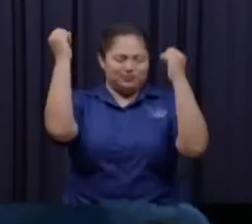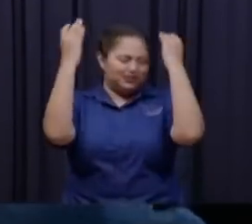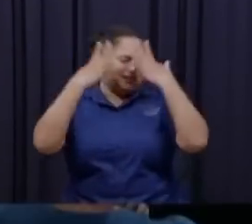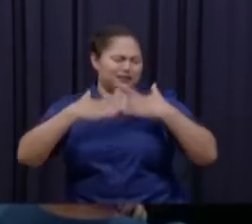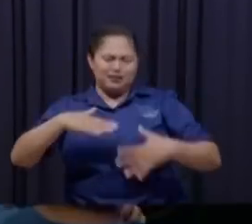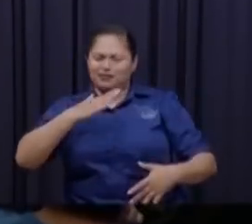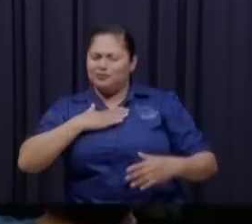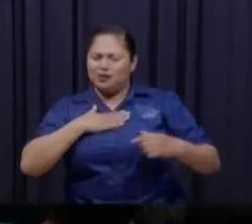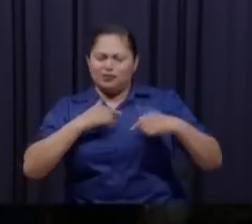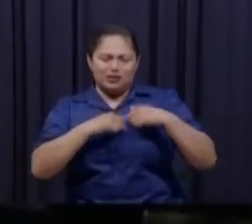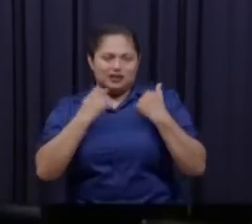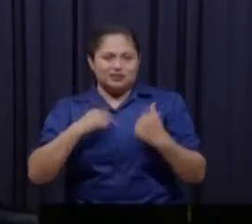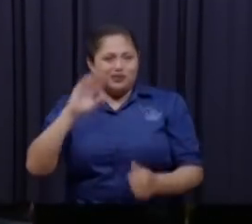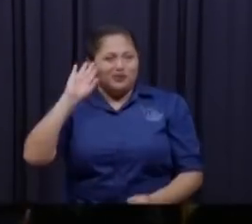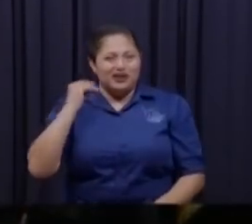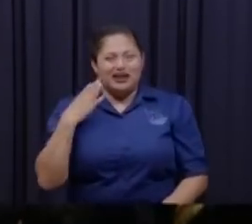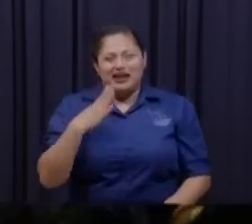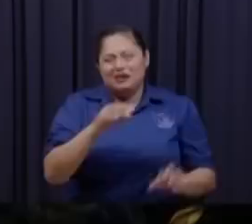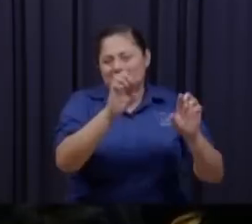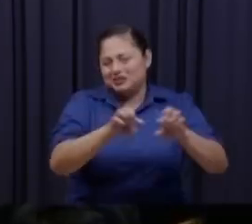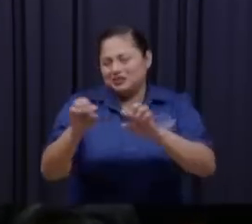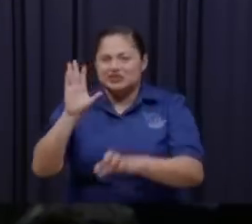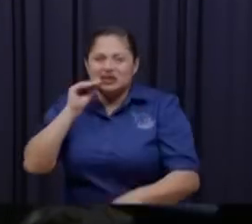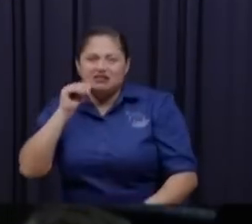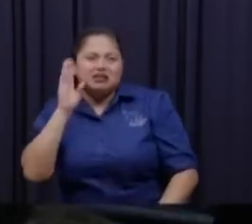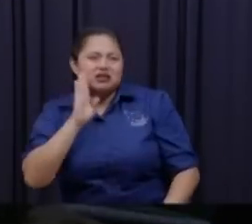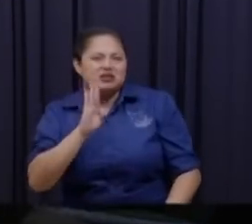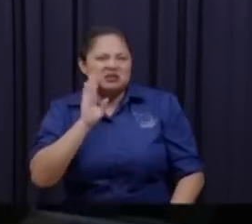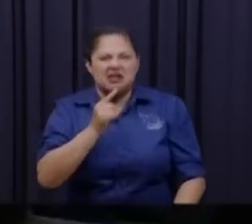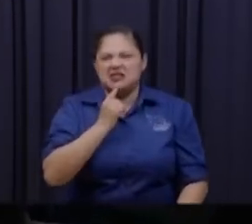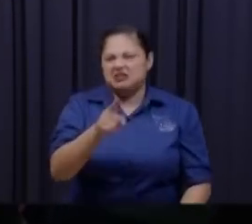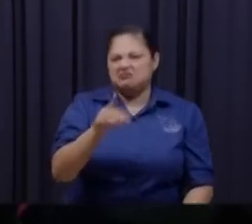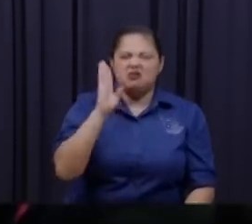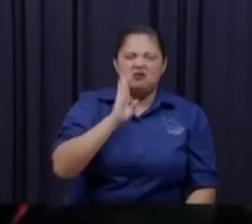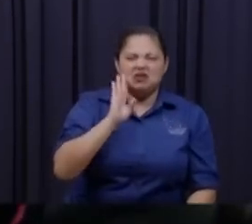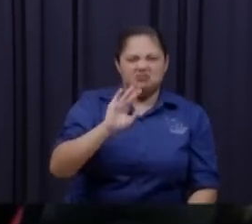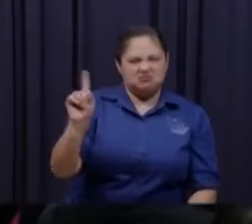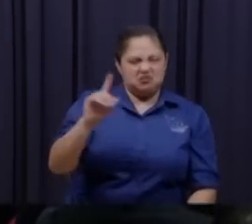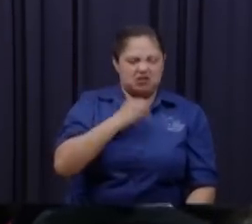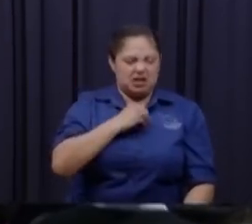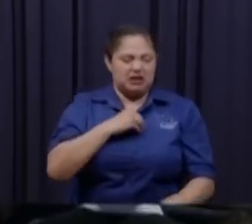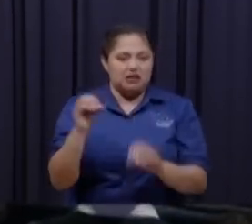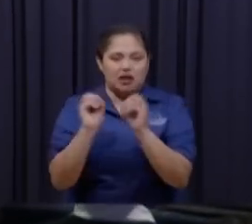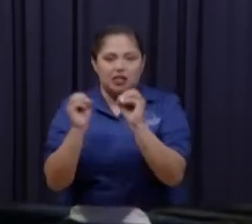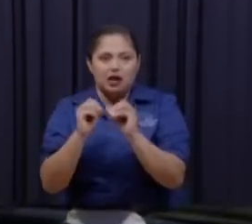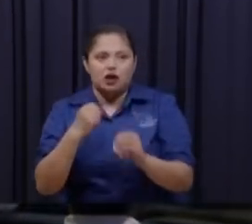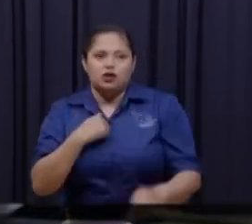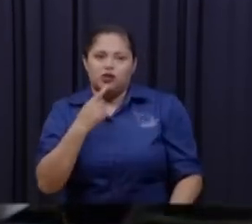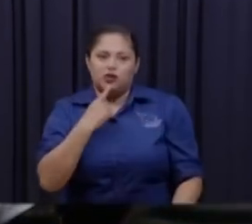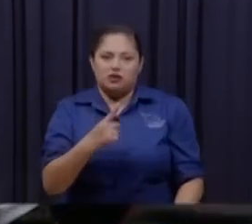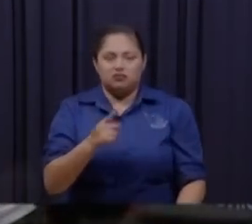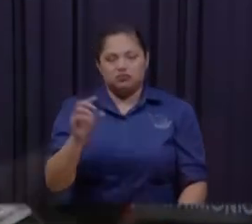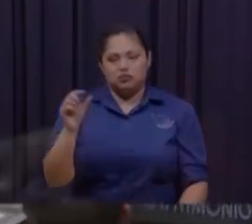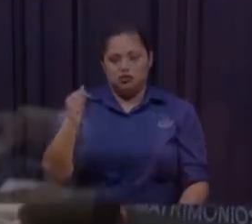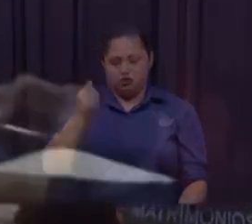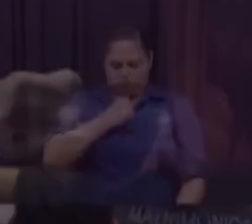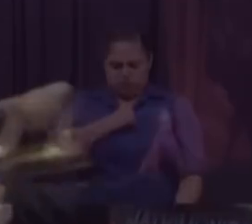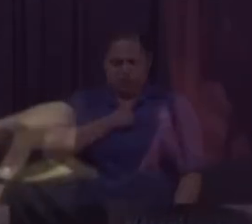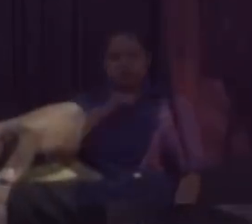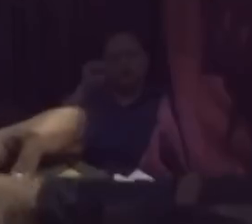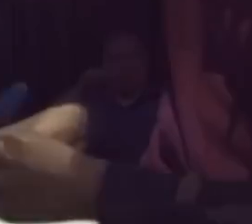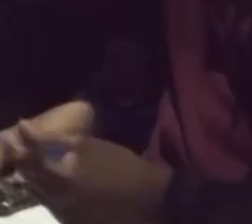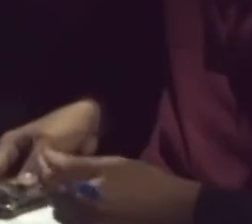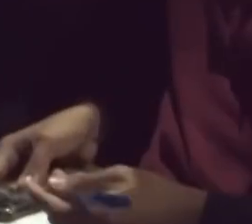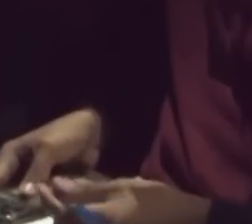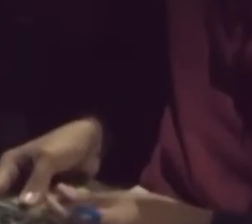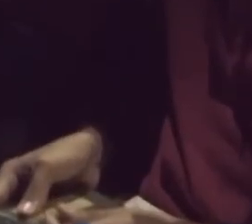hermano, porque hay gente que habla de los jóvenes y dice, ah, los jóvenes no le atinan, no quieren nada. Y yo digo, no, bueno, serán los otros, los míos sí.